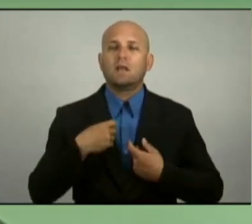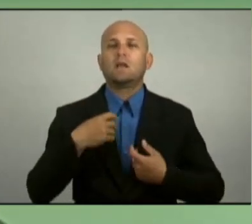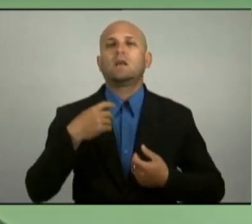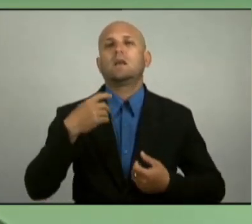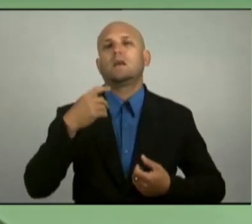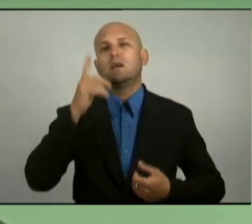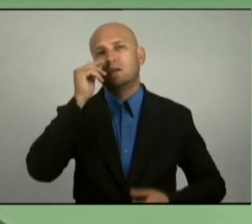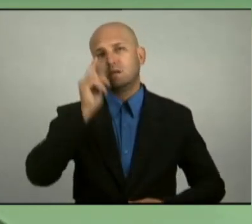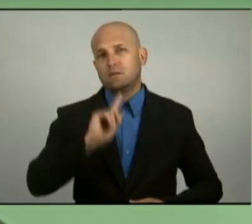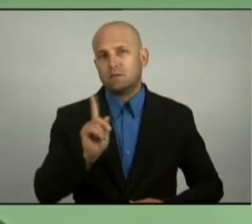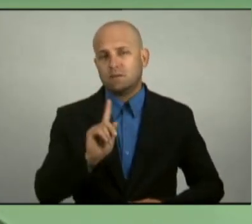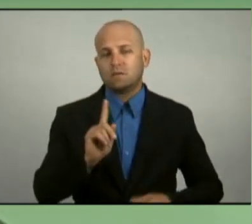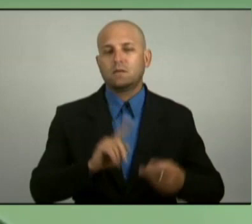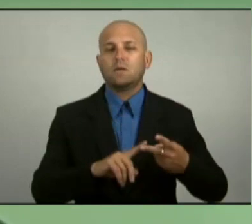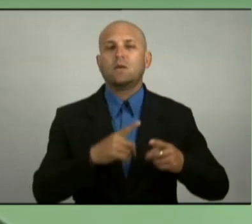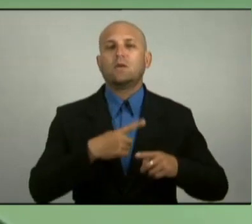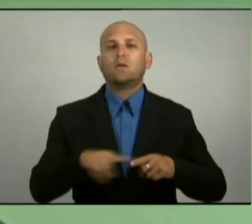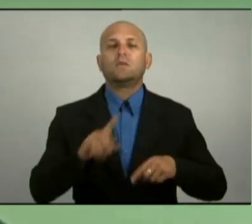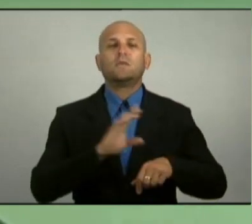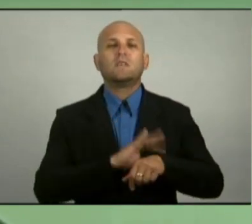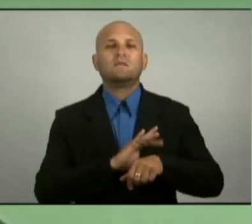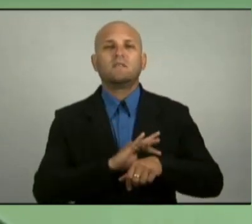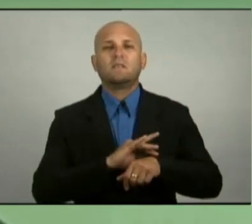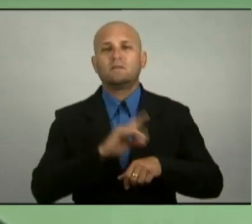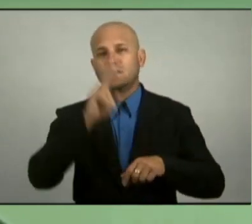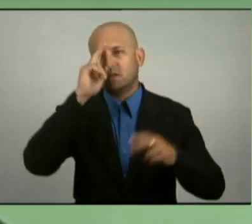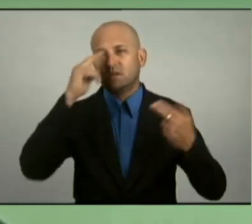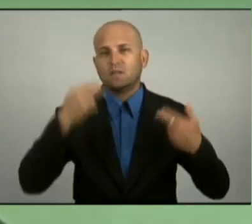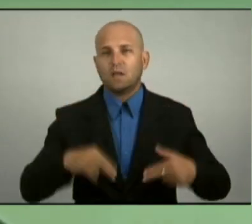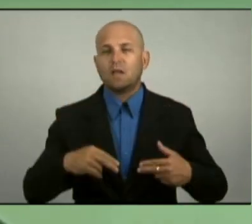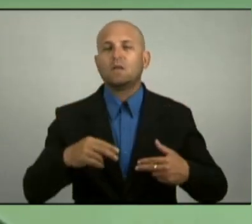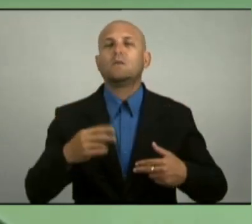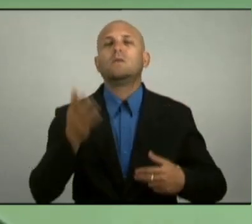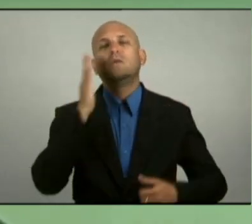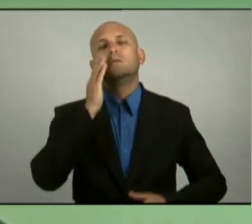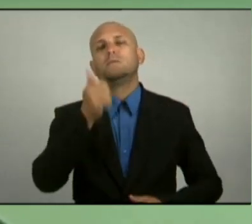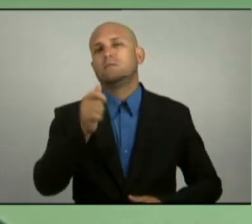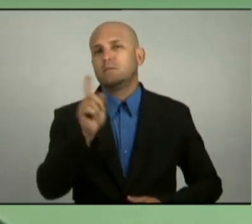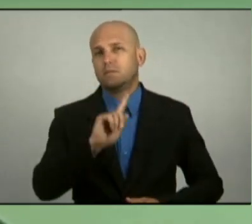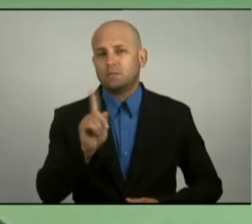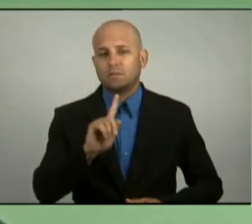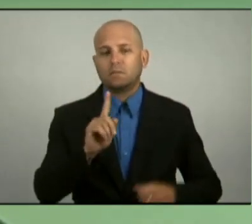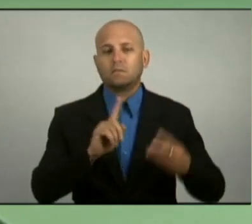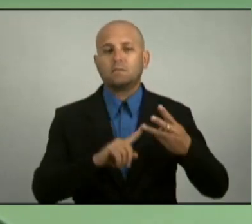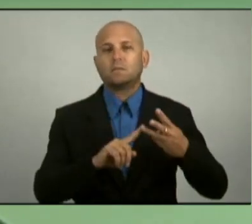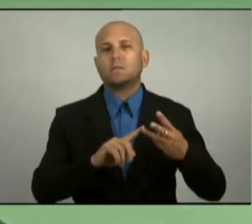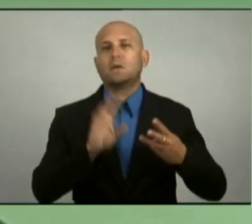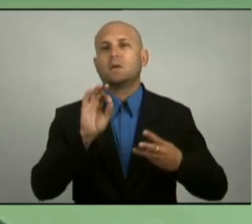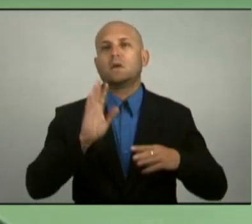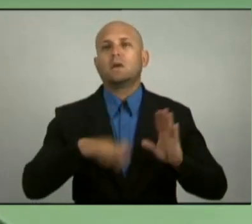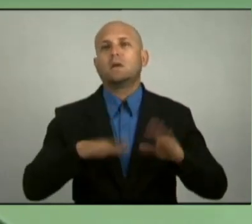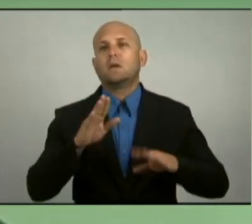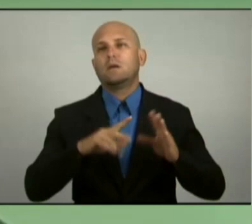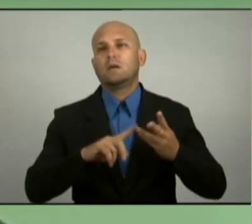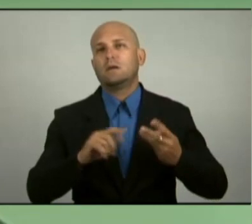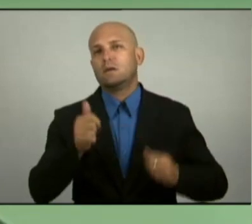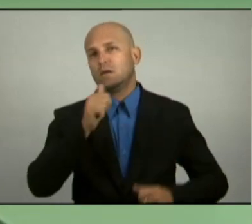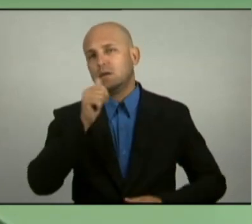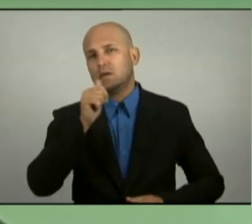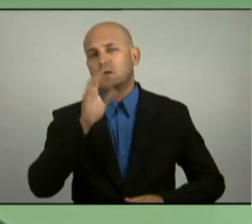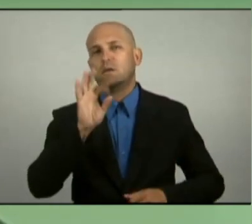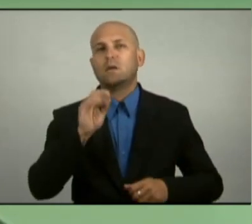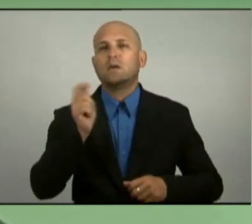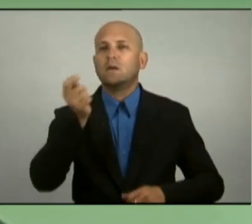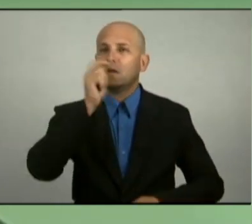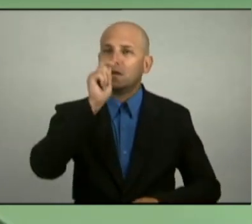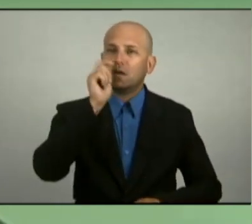enfermedades médicas asociadas a trastorn del sueño y también está la ingestión o el uso indebido de sustancias psicoactivas no